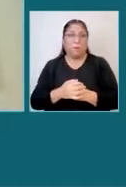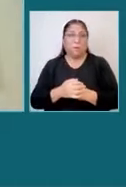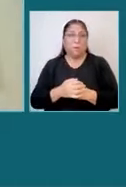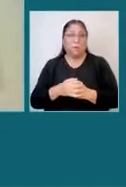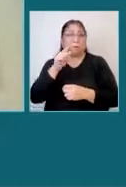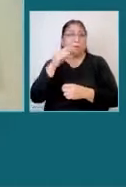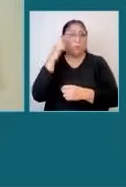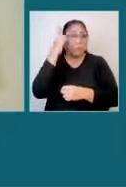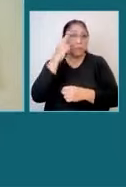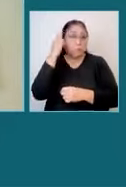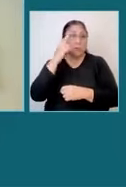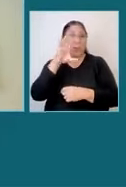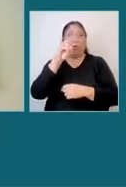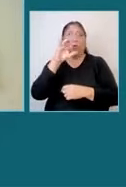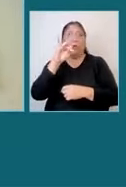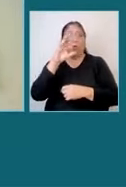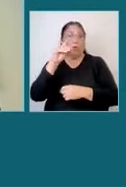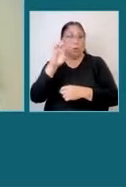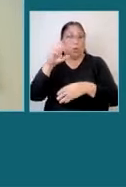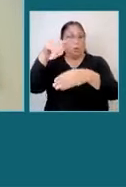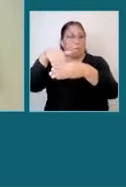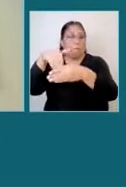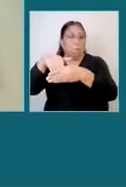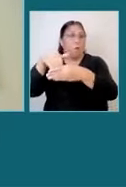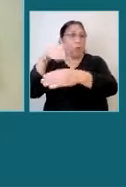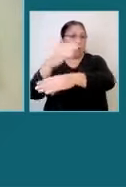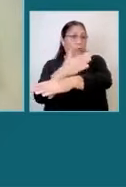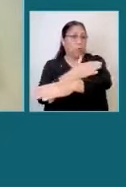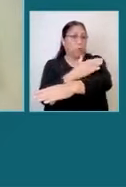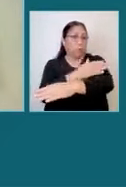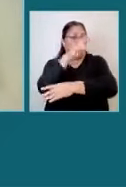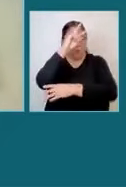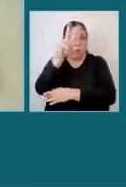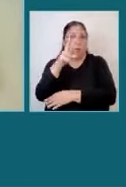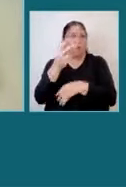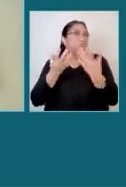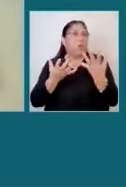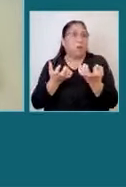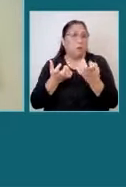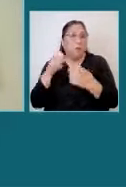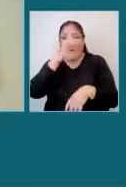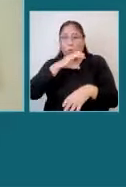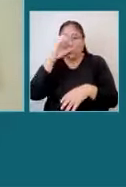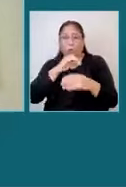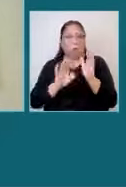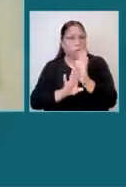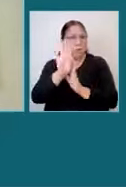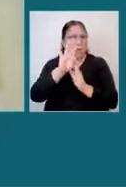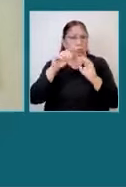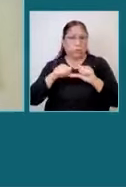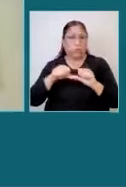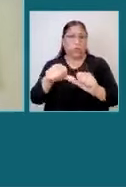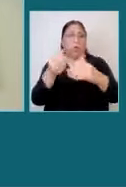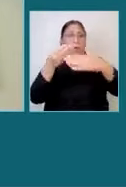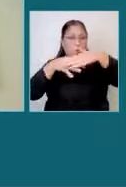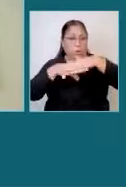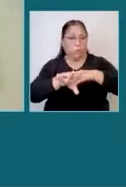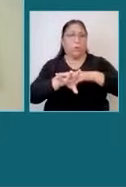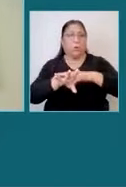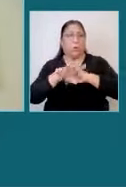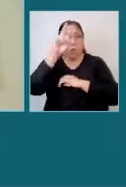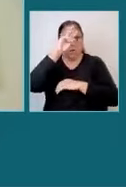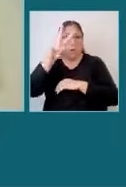Es por ello que desde COFIDE, en su rol de Banco de Desarrollo del Perú, buscamos generar desarrollo sostenible e inclusivo en el país. Y